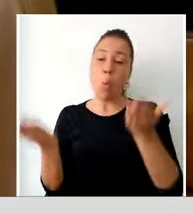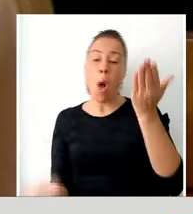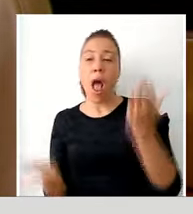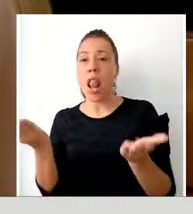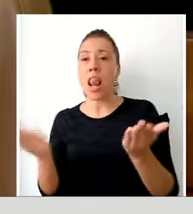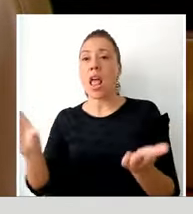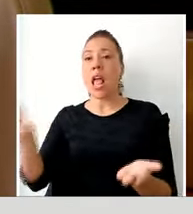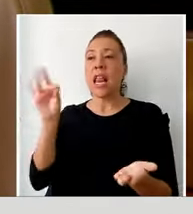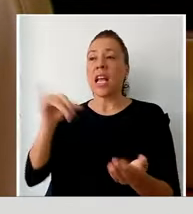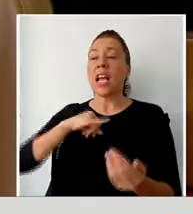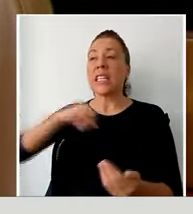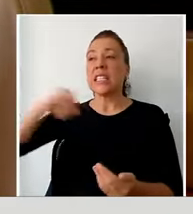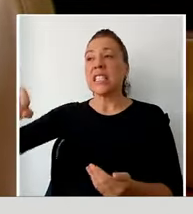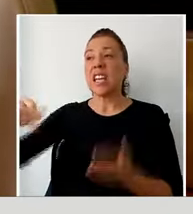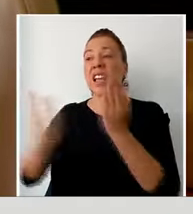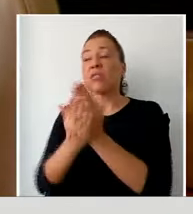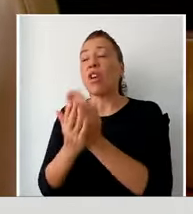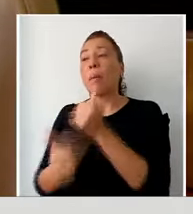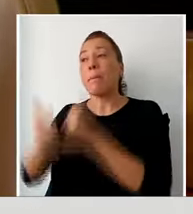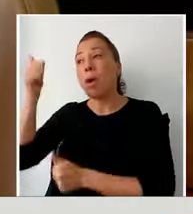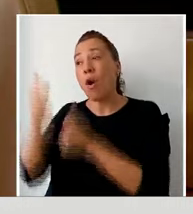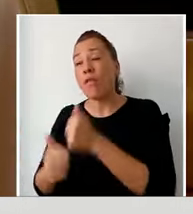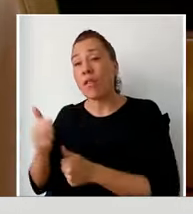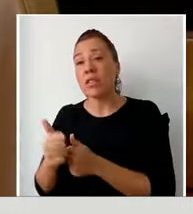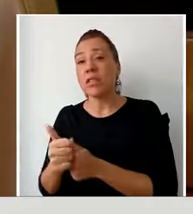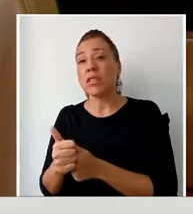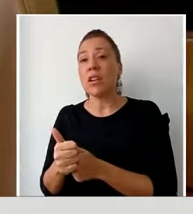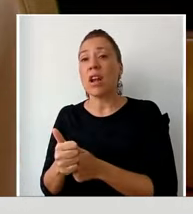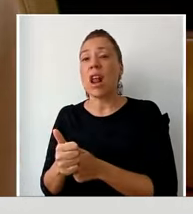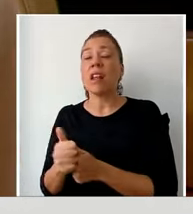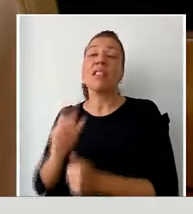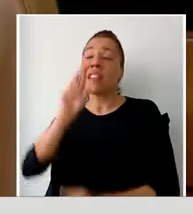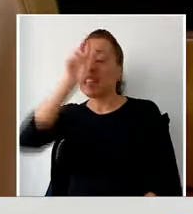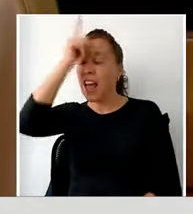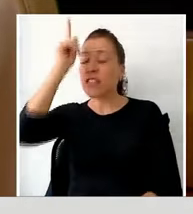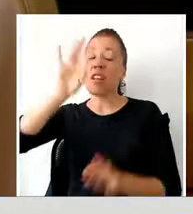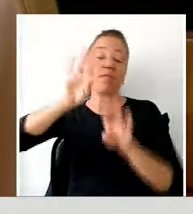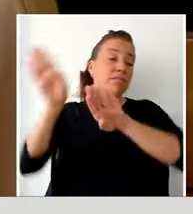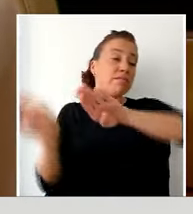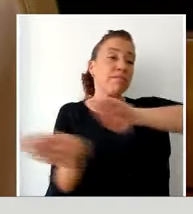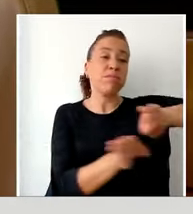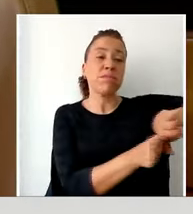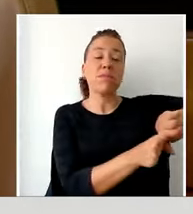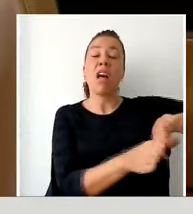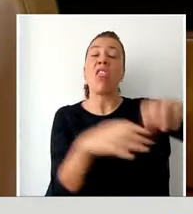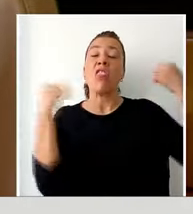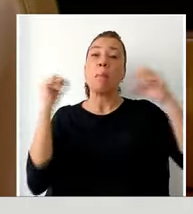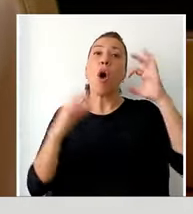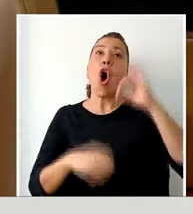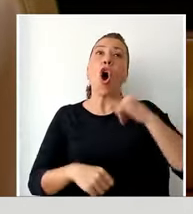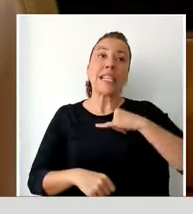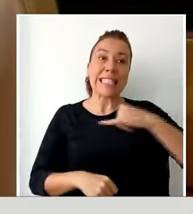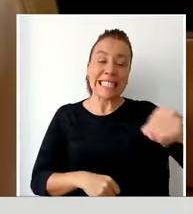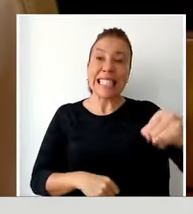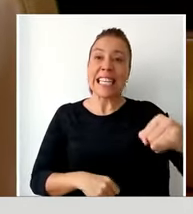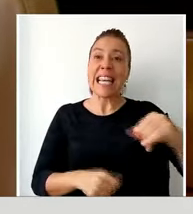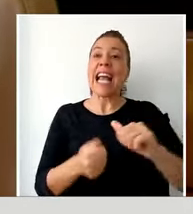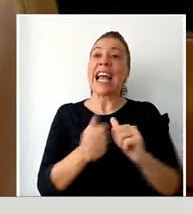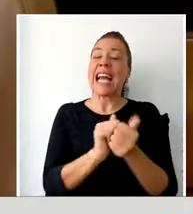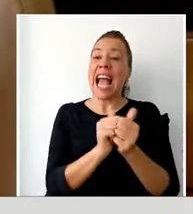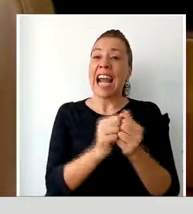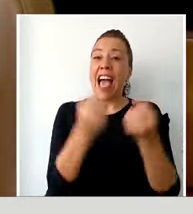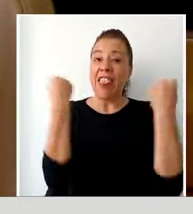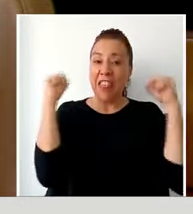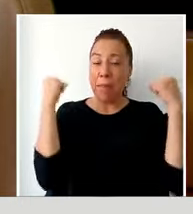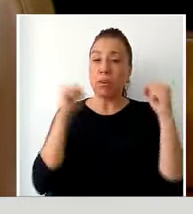una carrera profesional convencional dejando el deporte o bien continuar una carrera deportiva y postergar